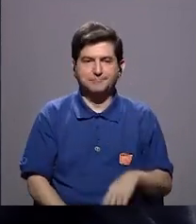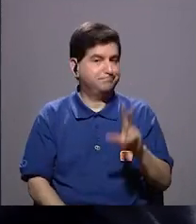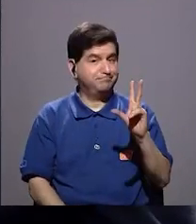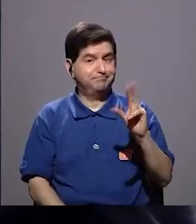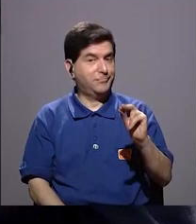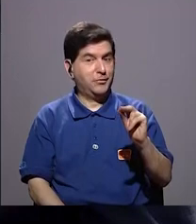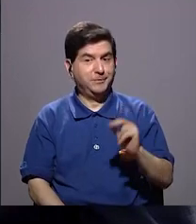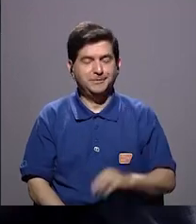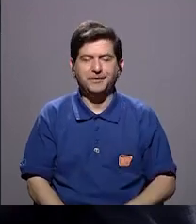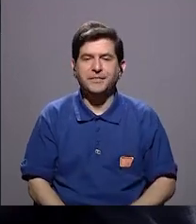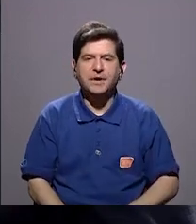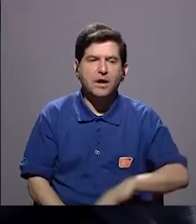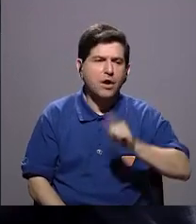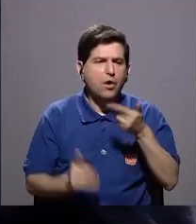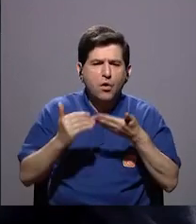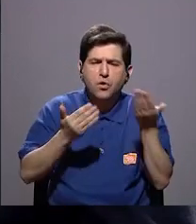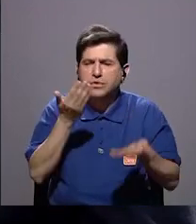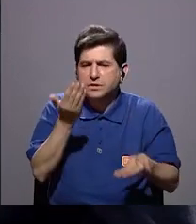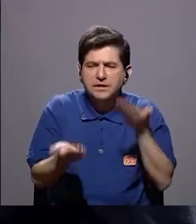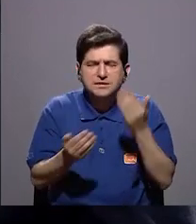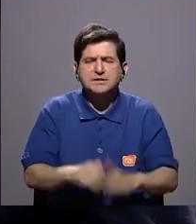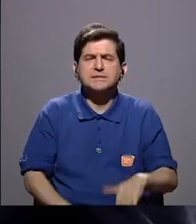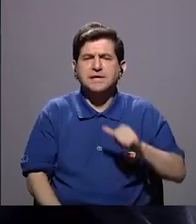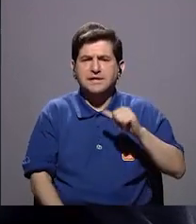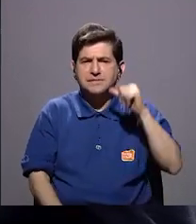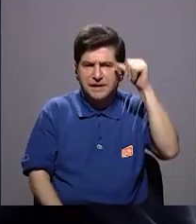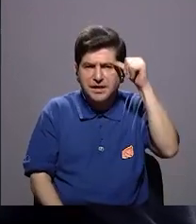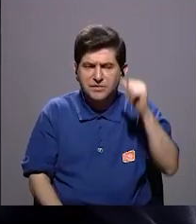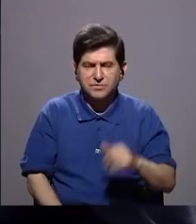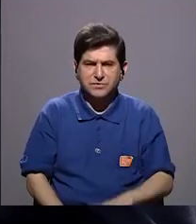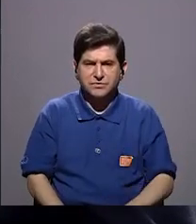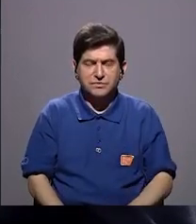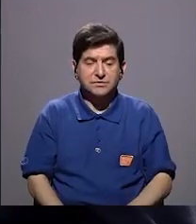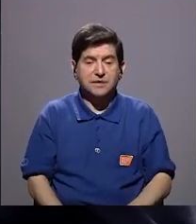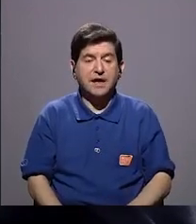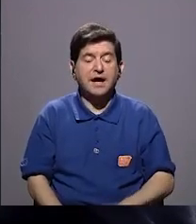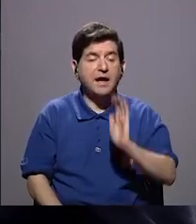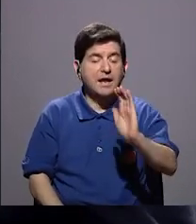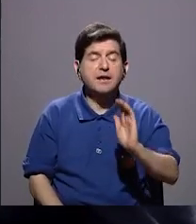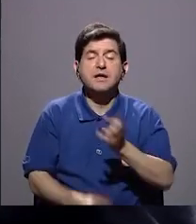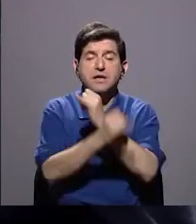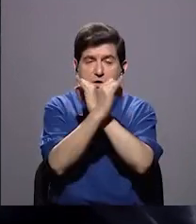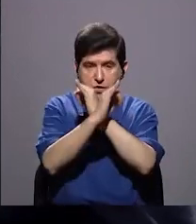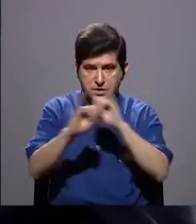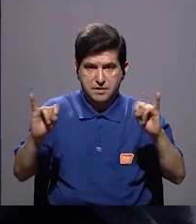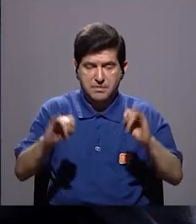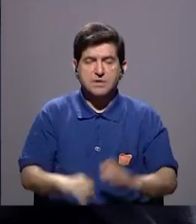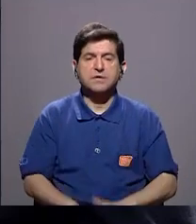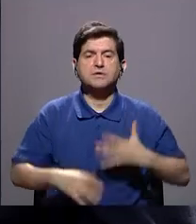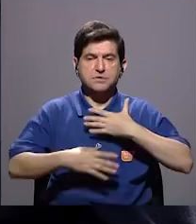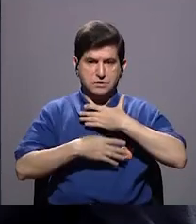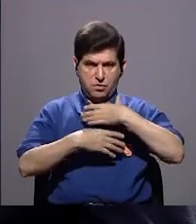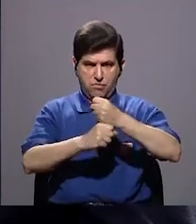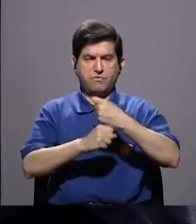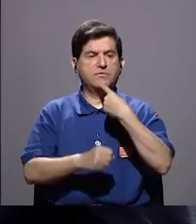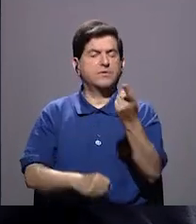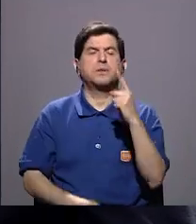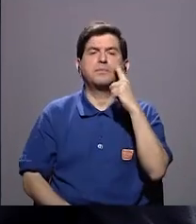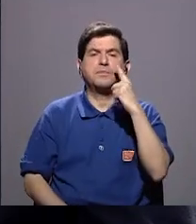no. ¿Qué otras cosas podemos viendo más adultos? Que el niño tenga independencia, que el niño tenga la confianza